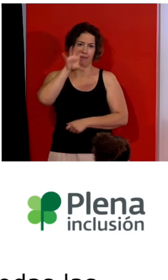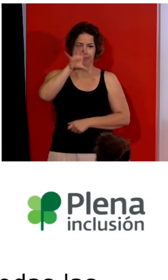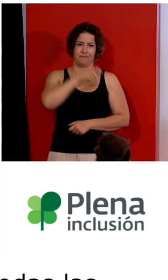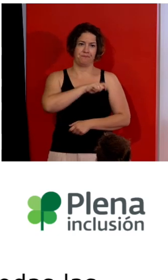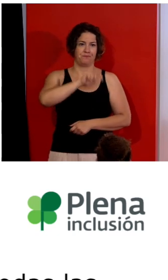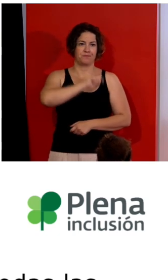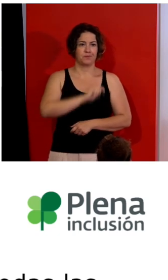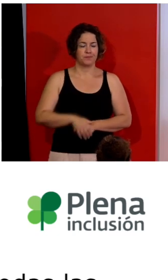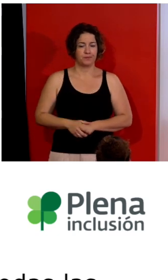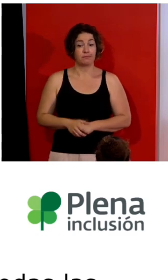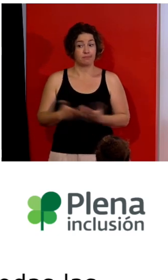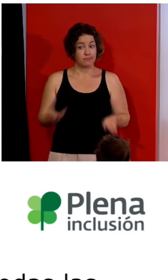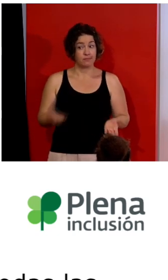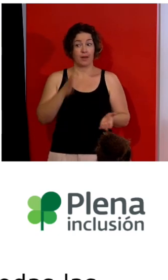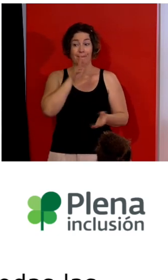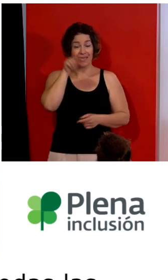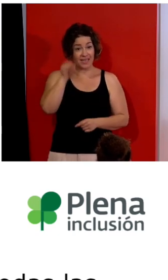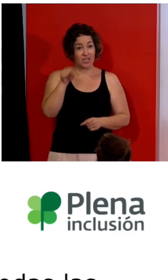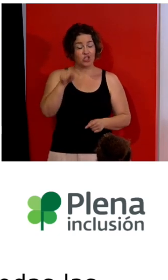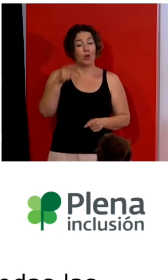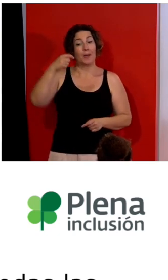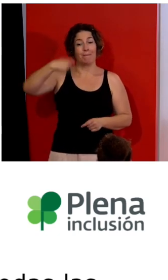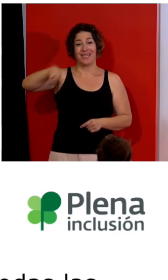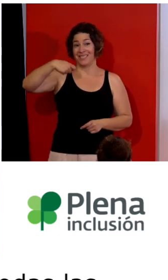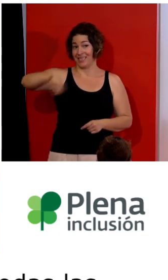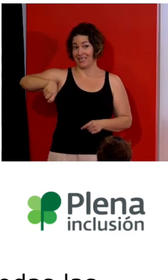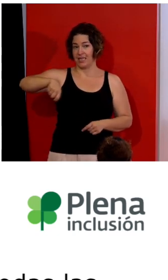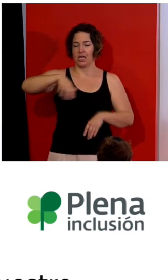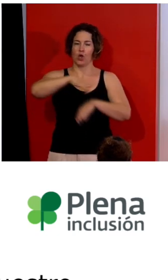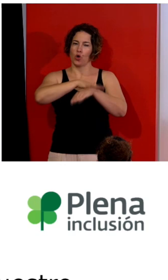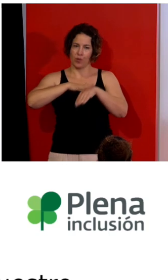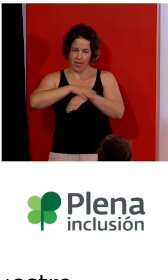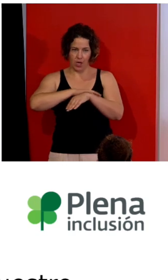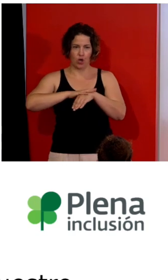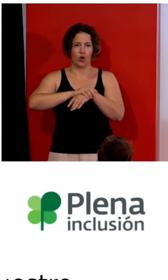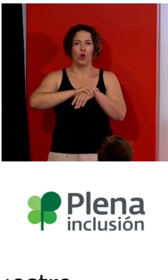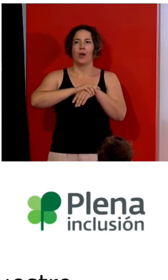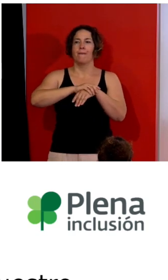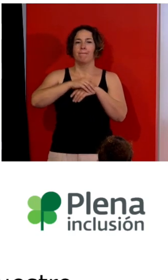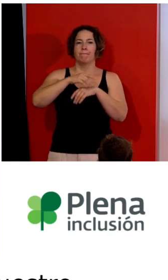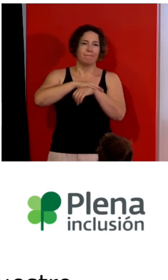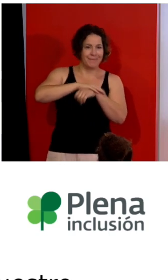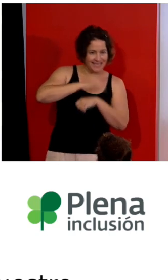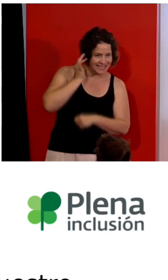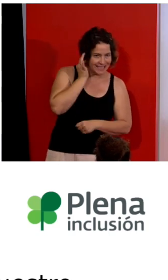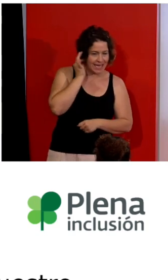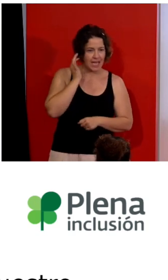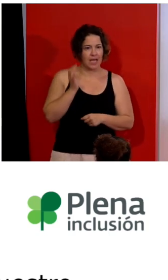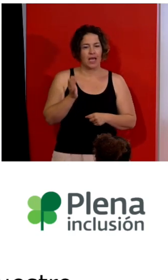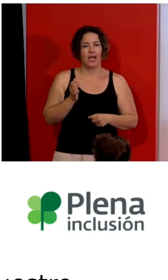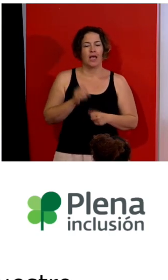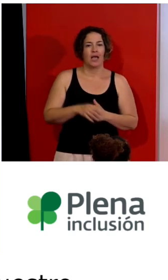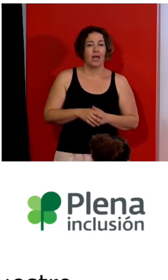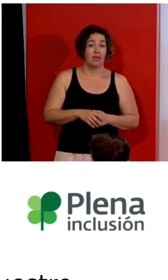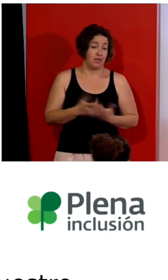Y para ello, nuestro presidente, el gobierno, la ministra y, como no